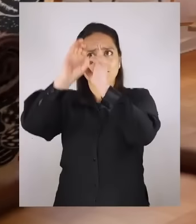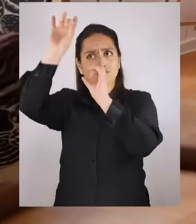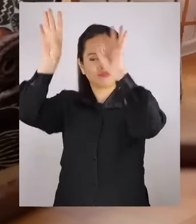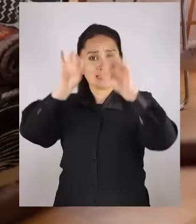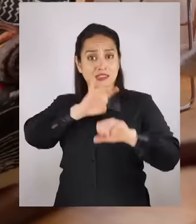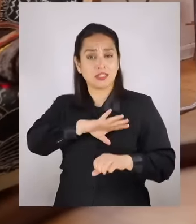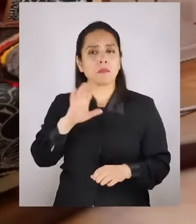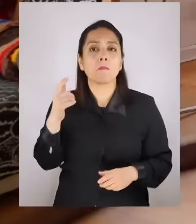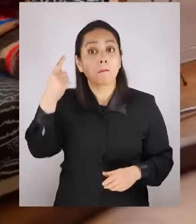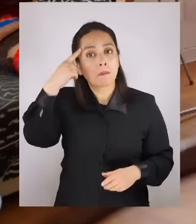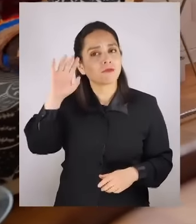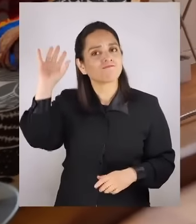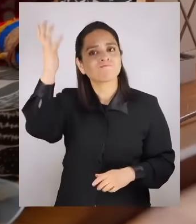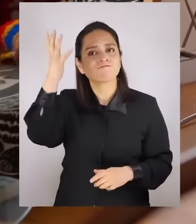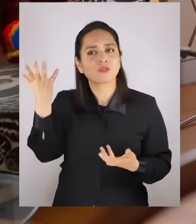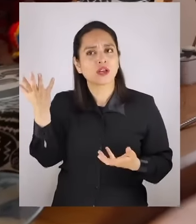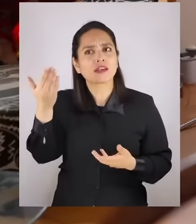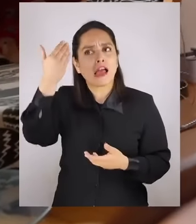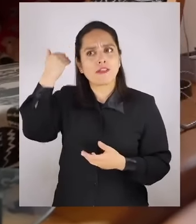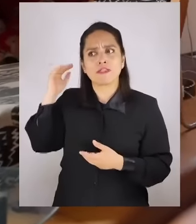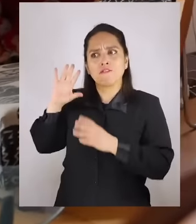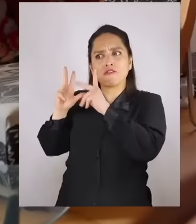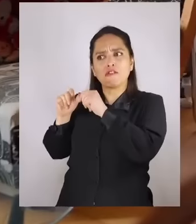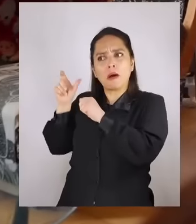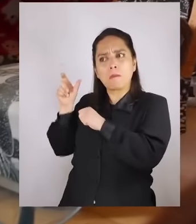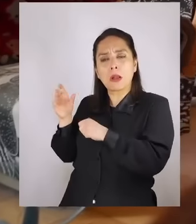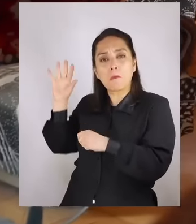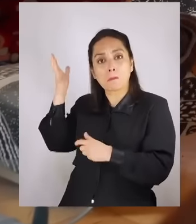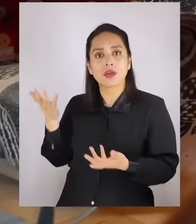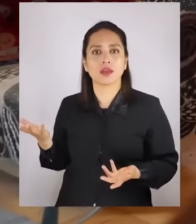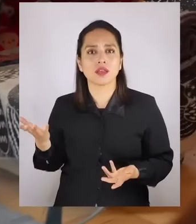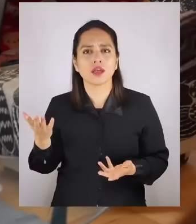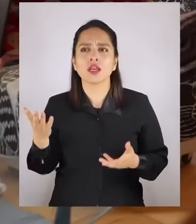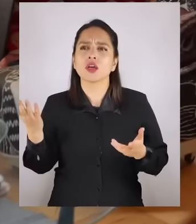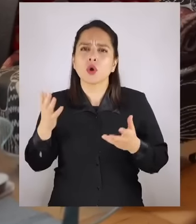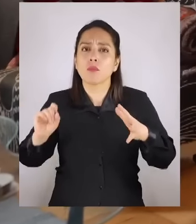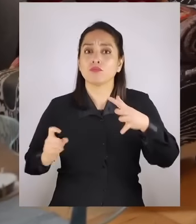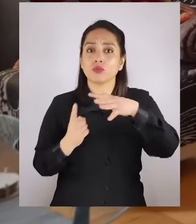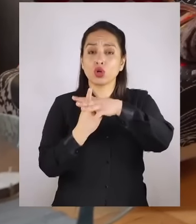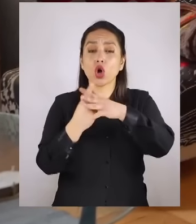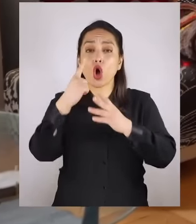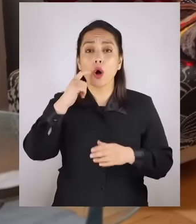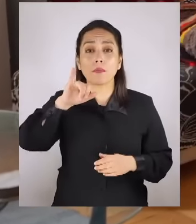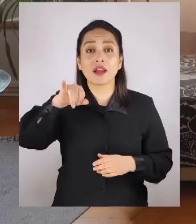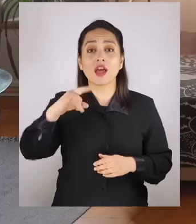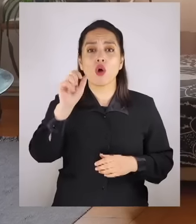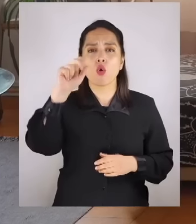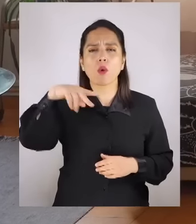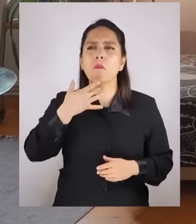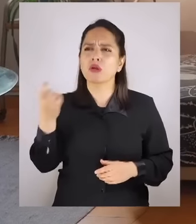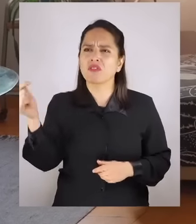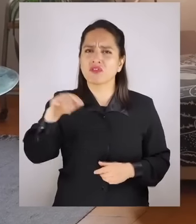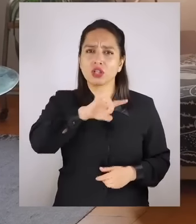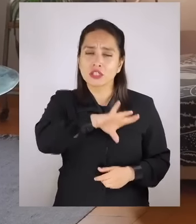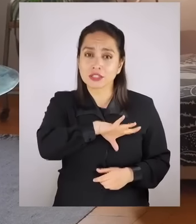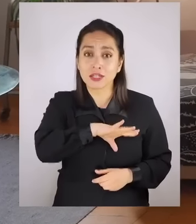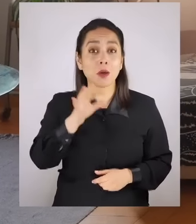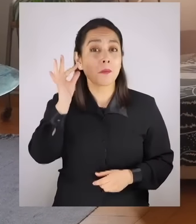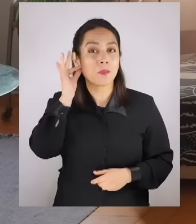poca claridad tiene sobre este misterioso antepasado. ¿Cuáles son los orígenes de Juan Muat? ¿Por qué llegó a Chile?